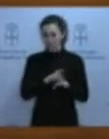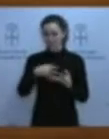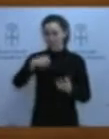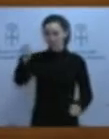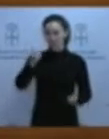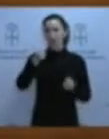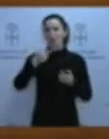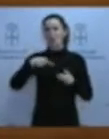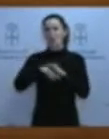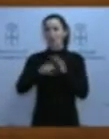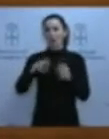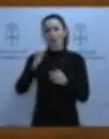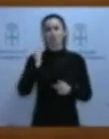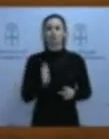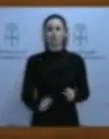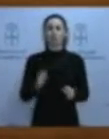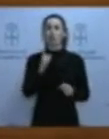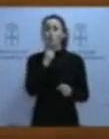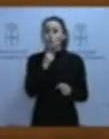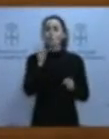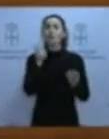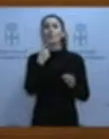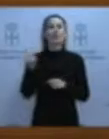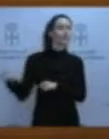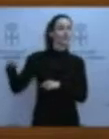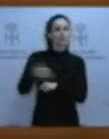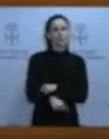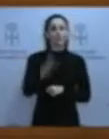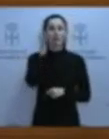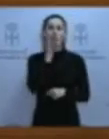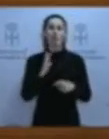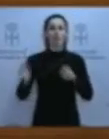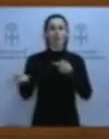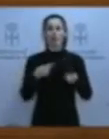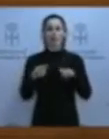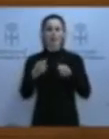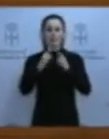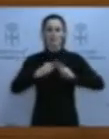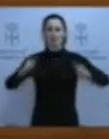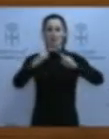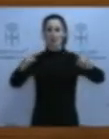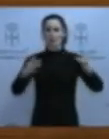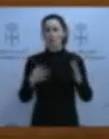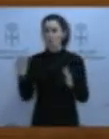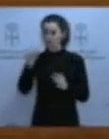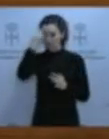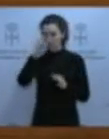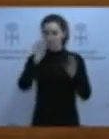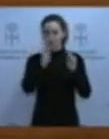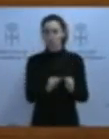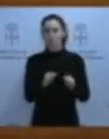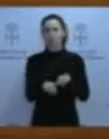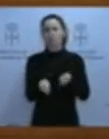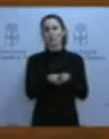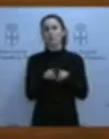al gestor, al banco, se baja el día de mercado. Pero es importante considerar el retroceso